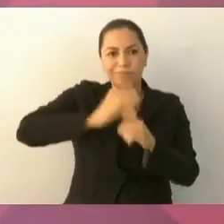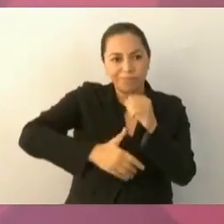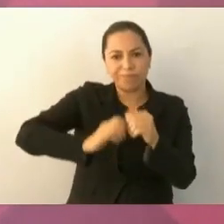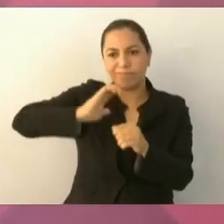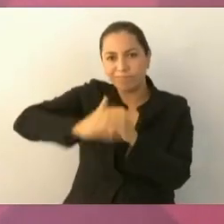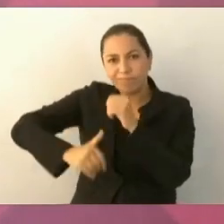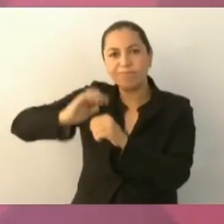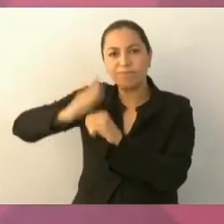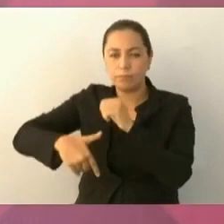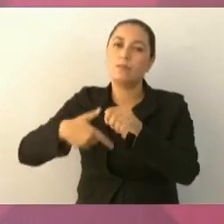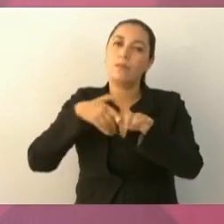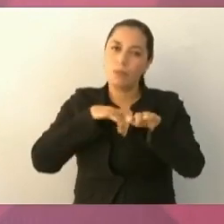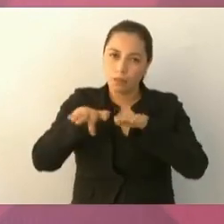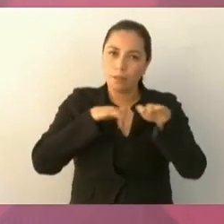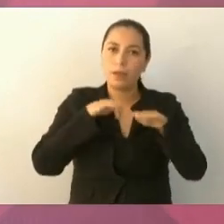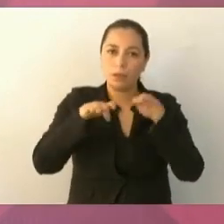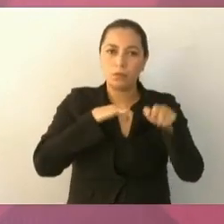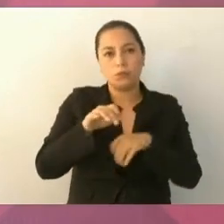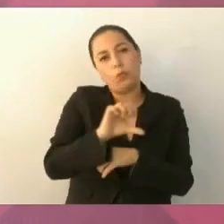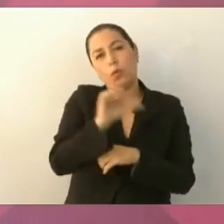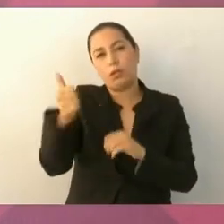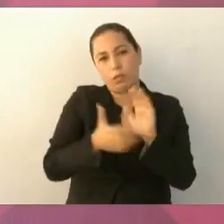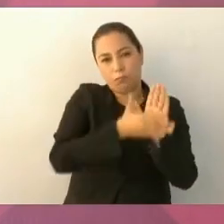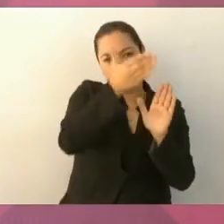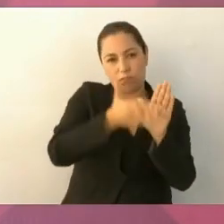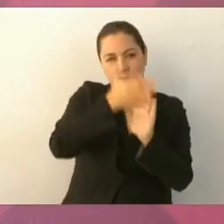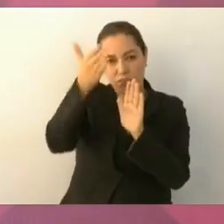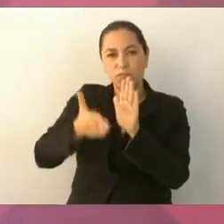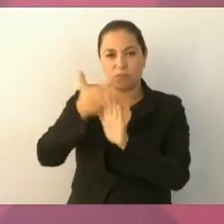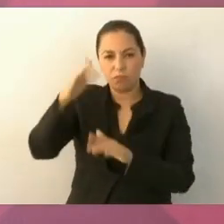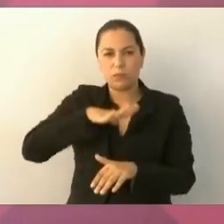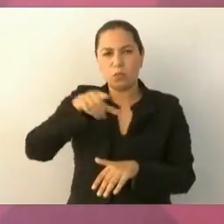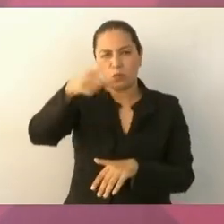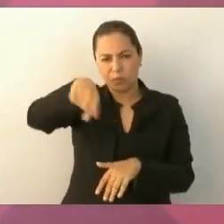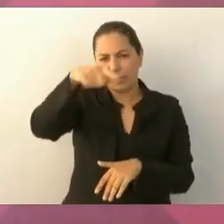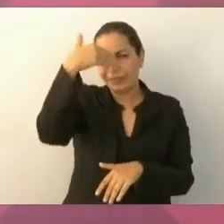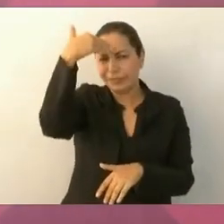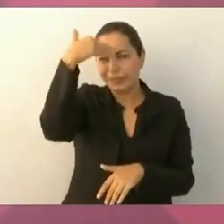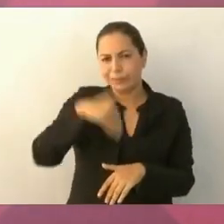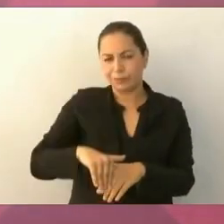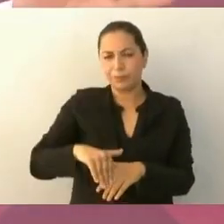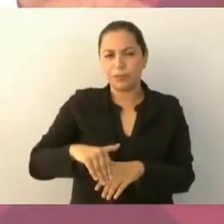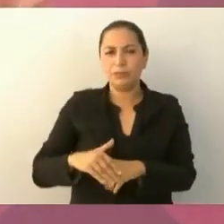trabajos que tenemos, otras obras. Ustedes saben que